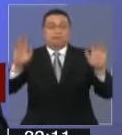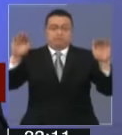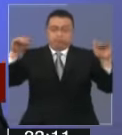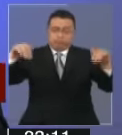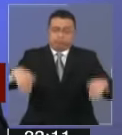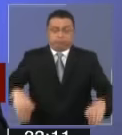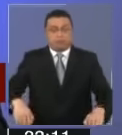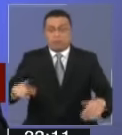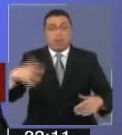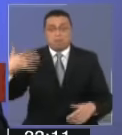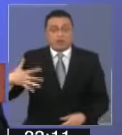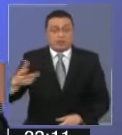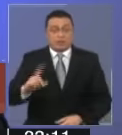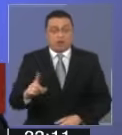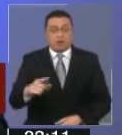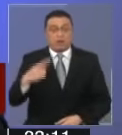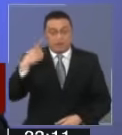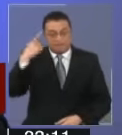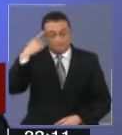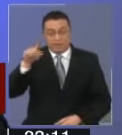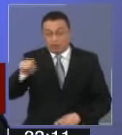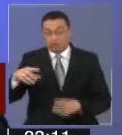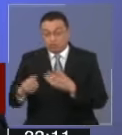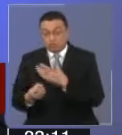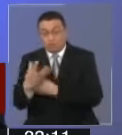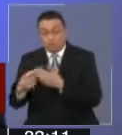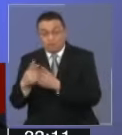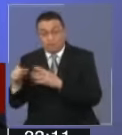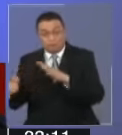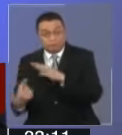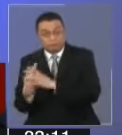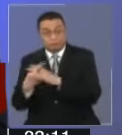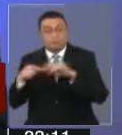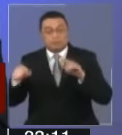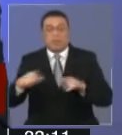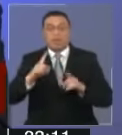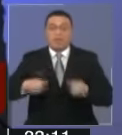no es relevante, pero para que los impugnadores logren hacer algo, tienen